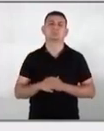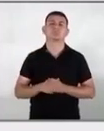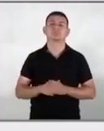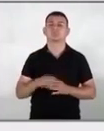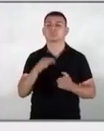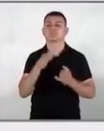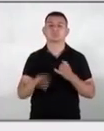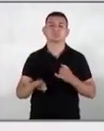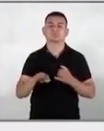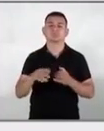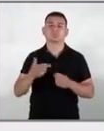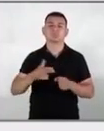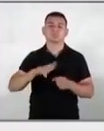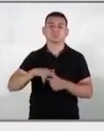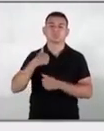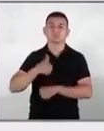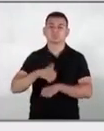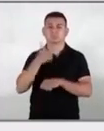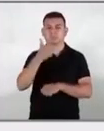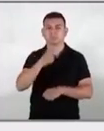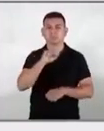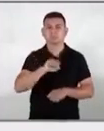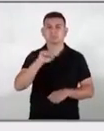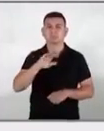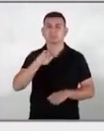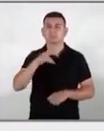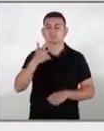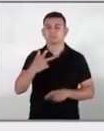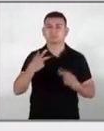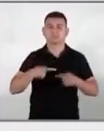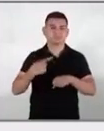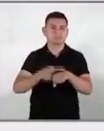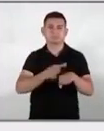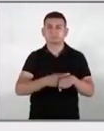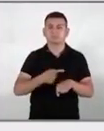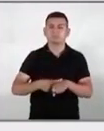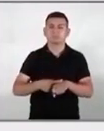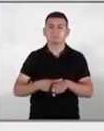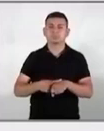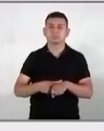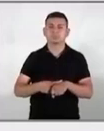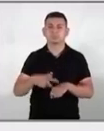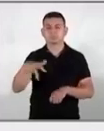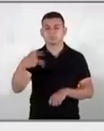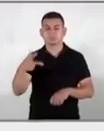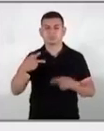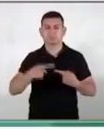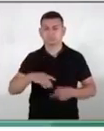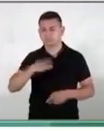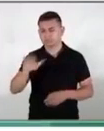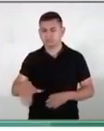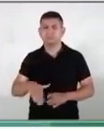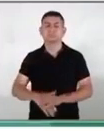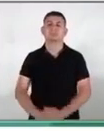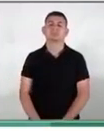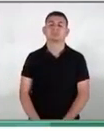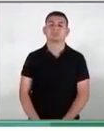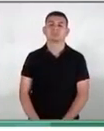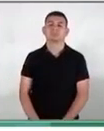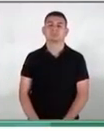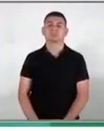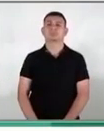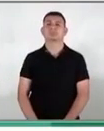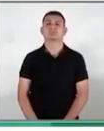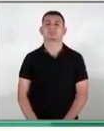la jurisdicción sanitaria número 6 Sierra, 98 casos confirmados y 13 defunciones. En